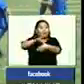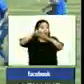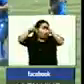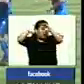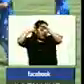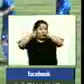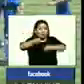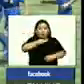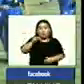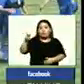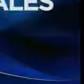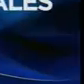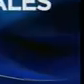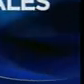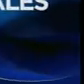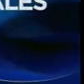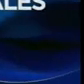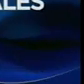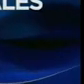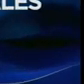y reporte de Néstor Hernández.